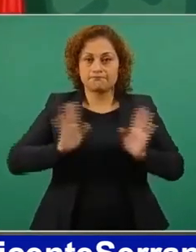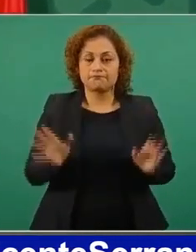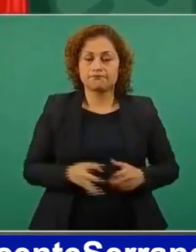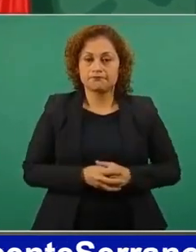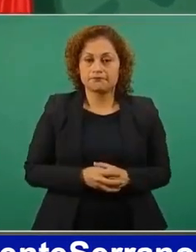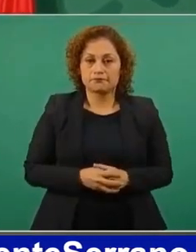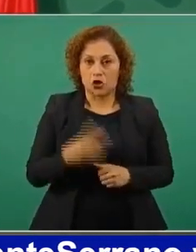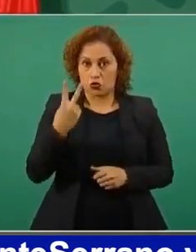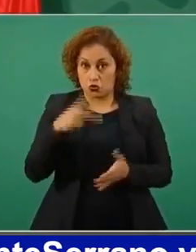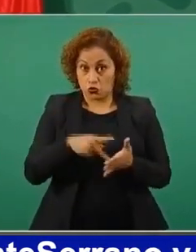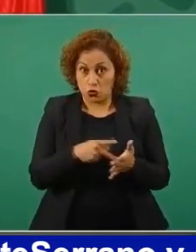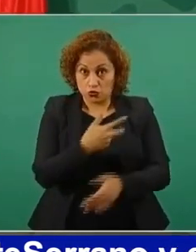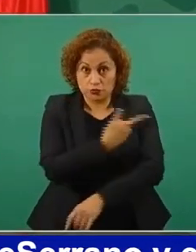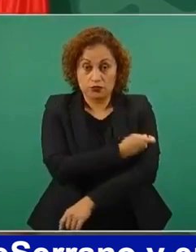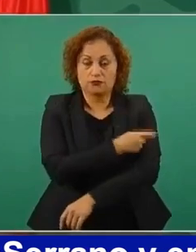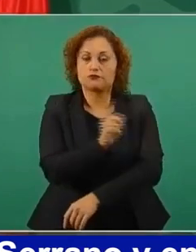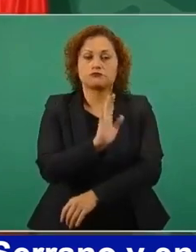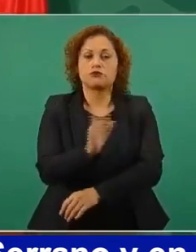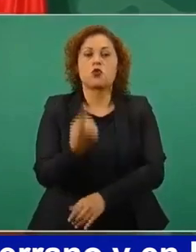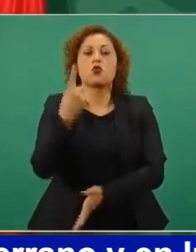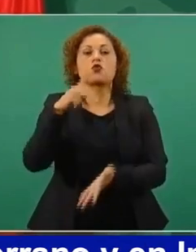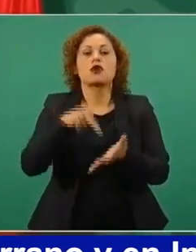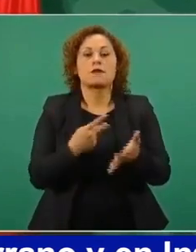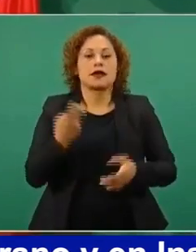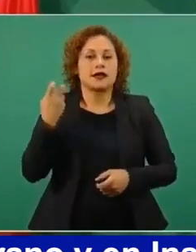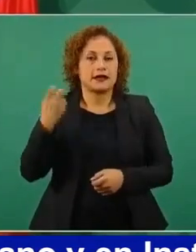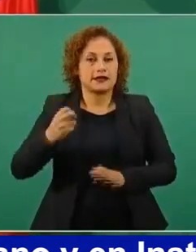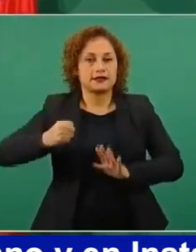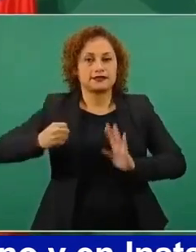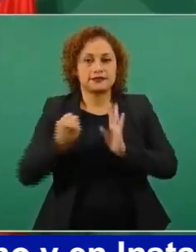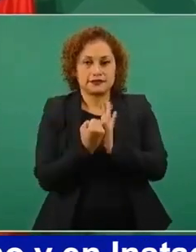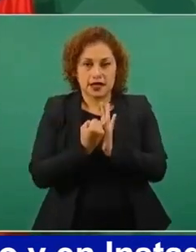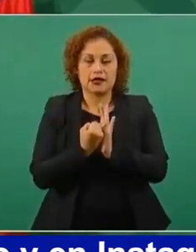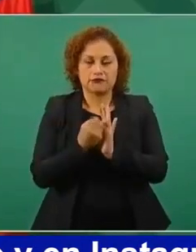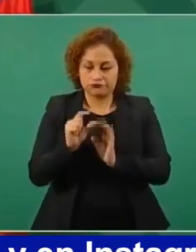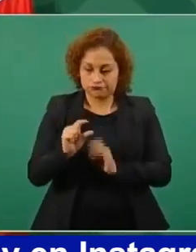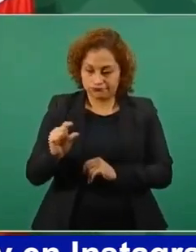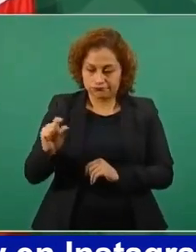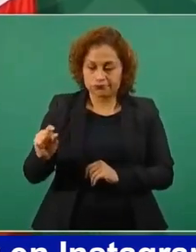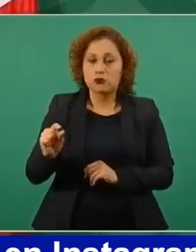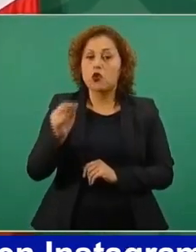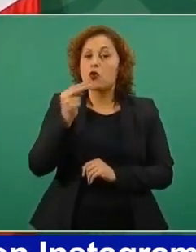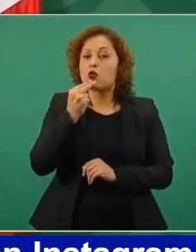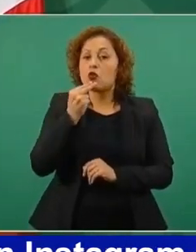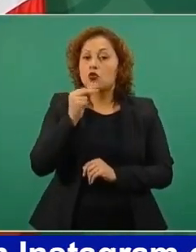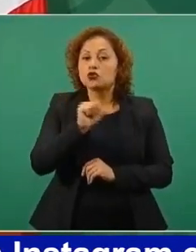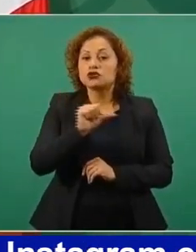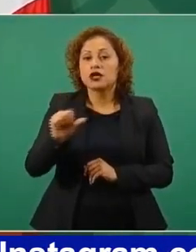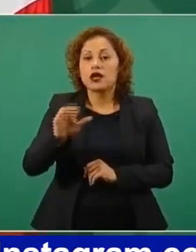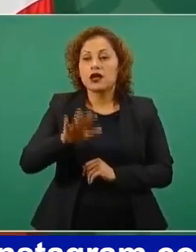no son dos. Esa es la vacuna que estamos utilizando para